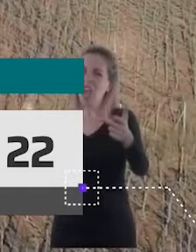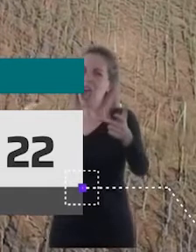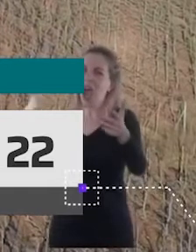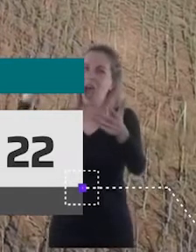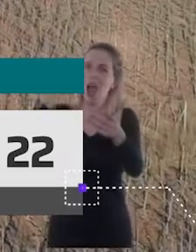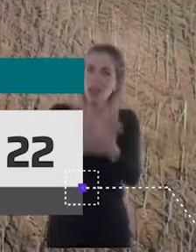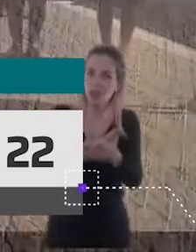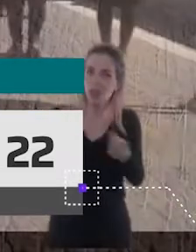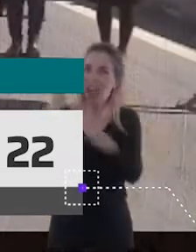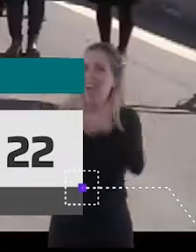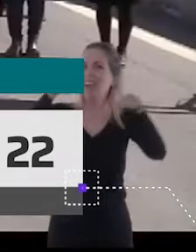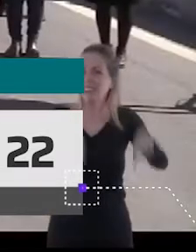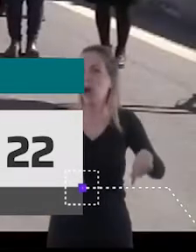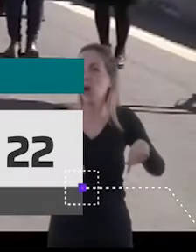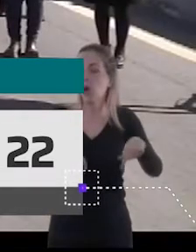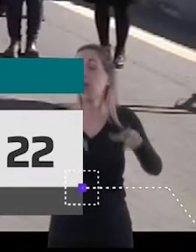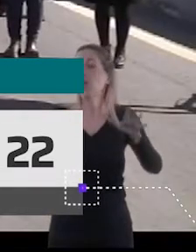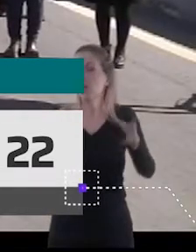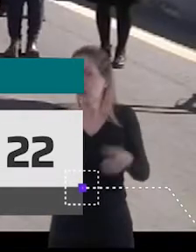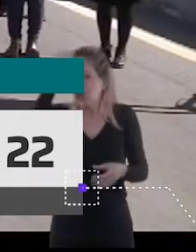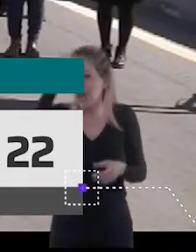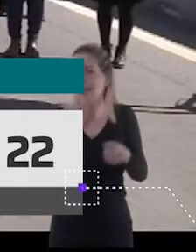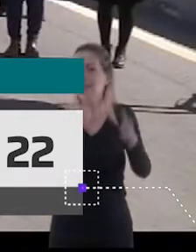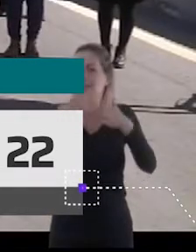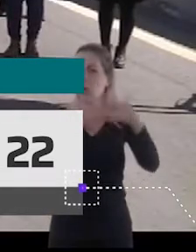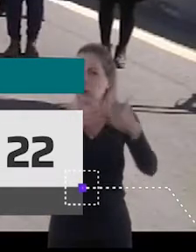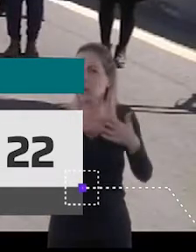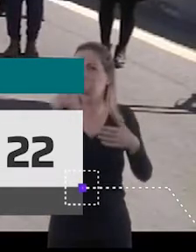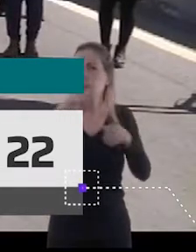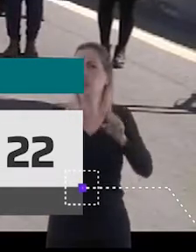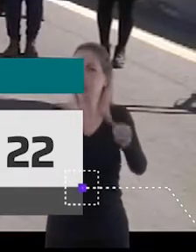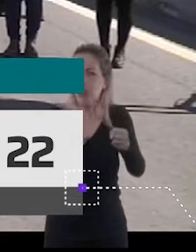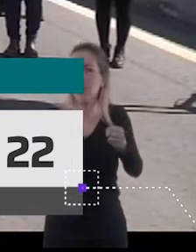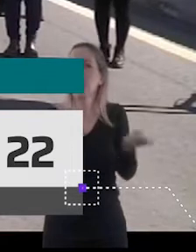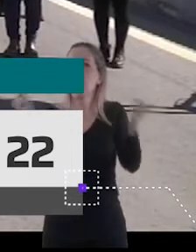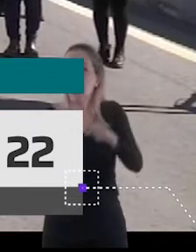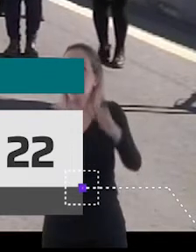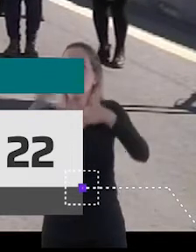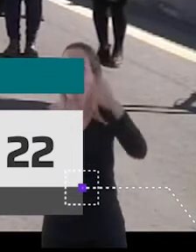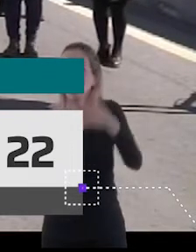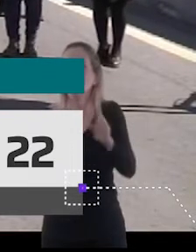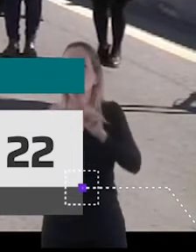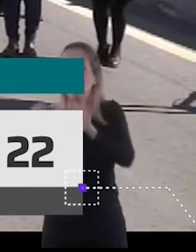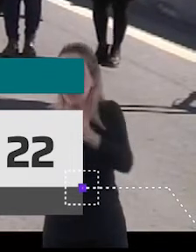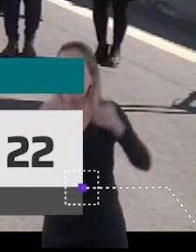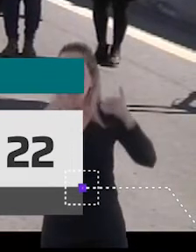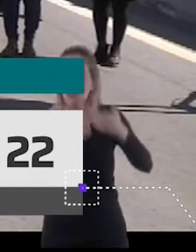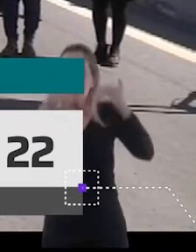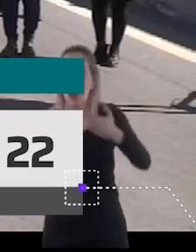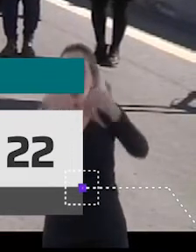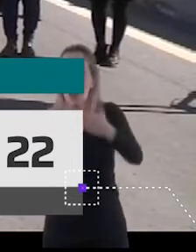su historia ha tenido etapas de activaciones de detenciones que hoy está teniendo un dinamismo importante y un avance